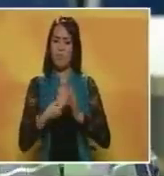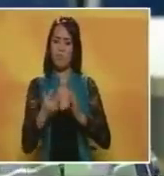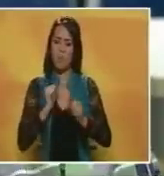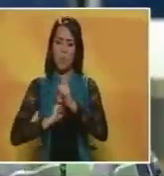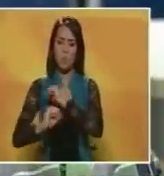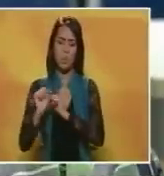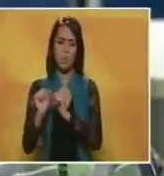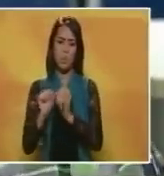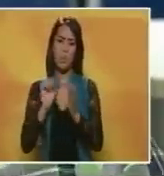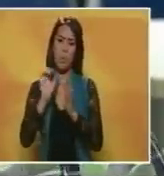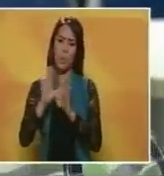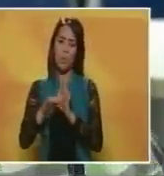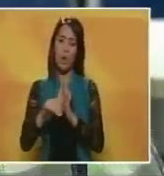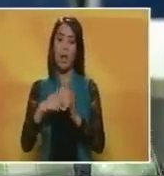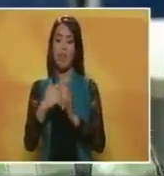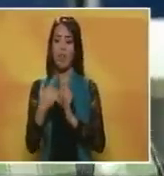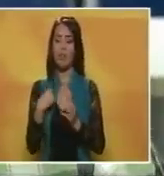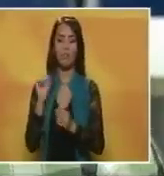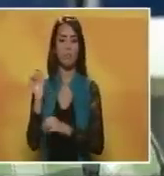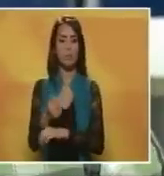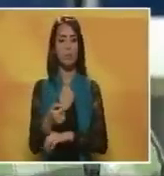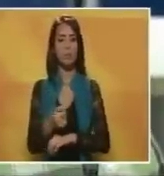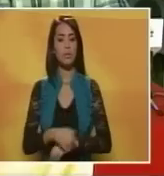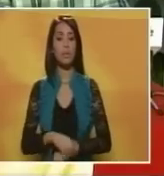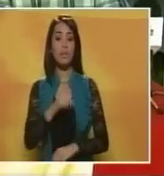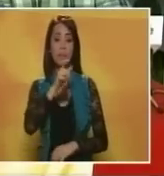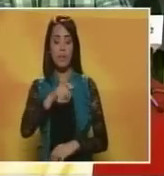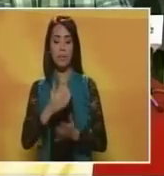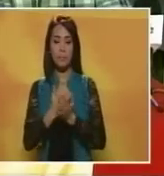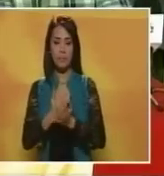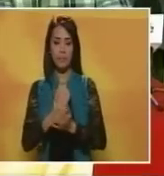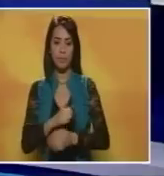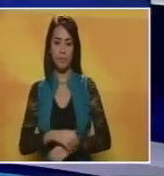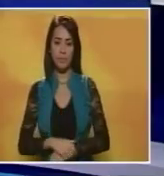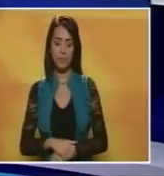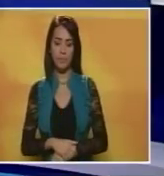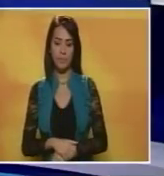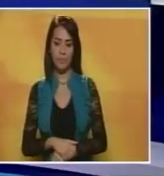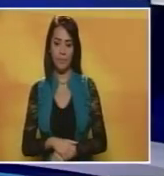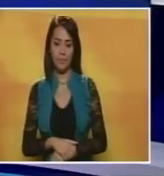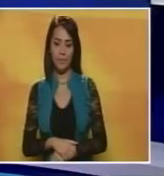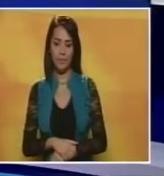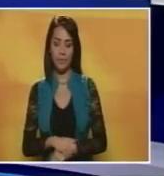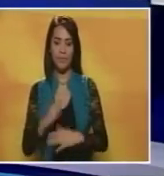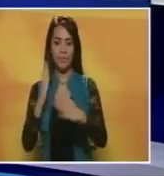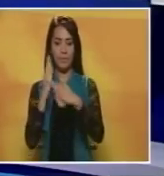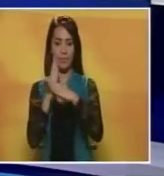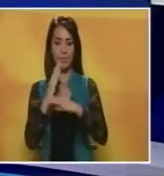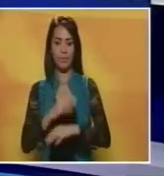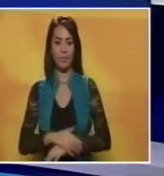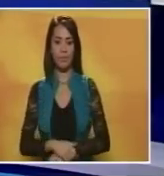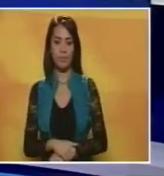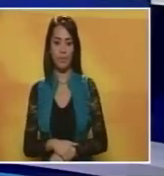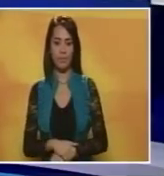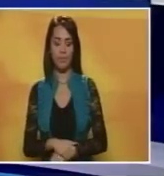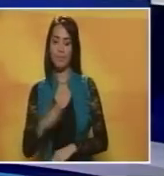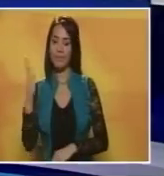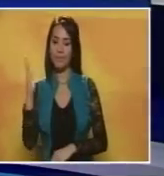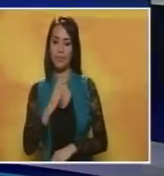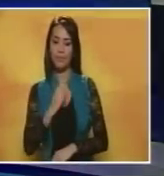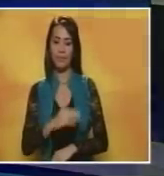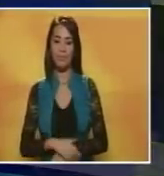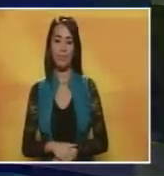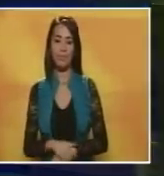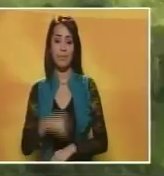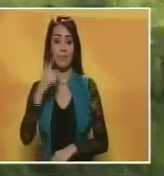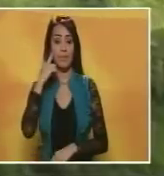a la especulación y favorecer el bolsillo de los ciudadanos había un momento de hacer una breve pausa al regreso